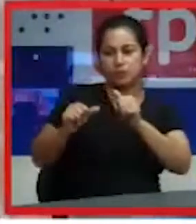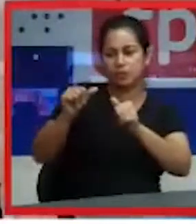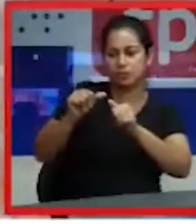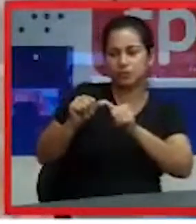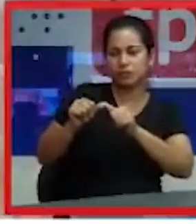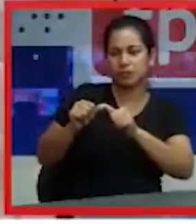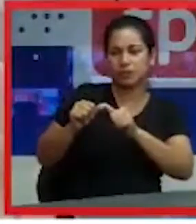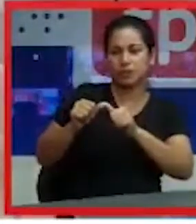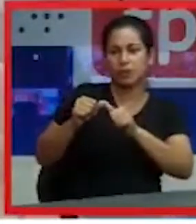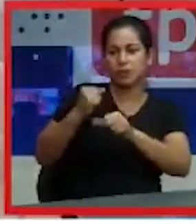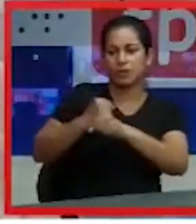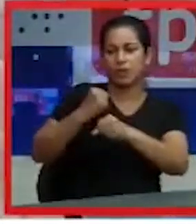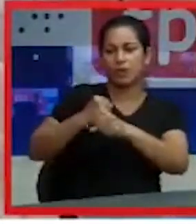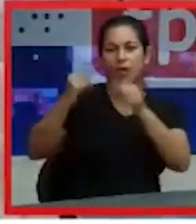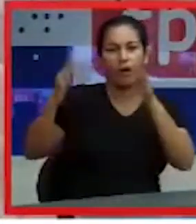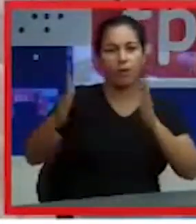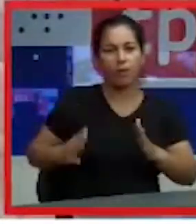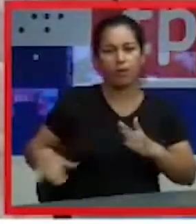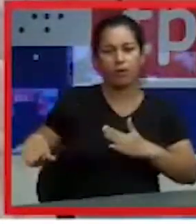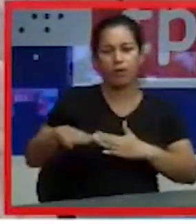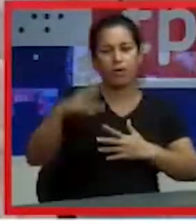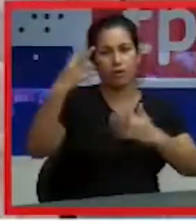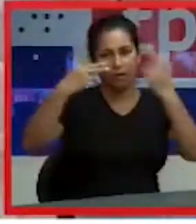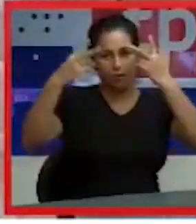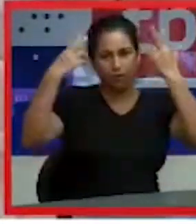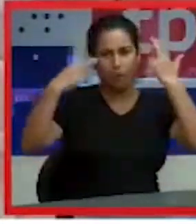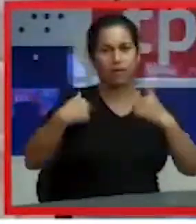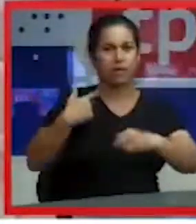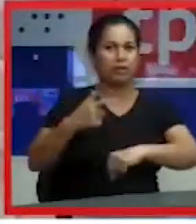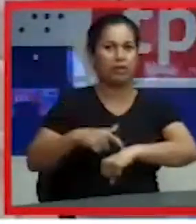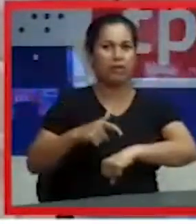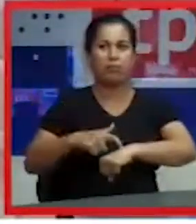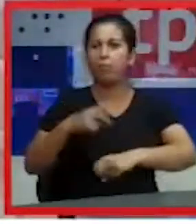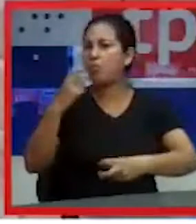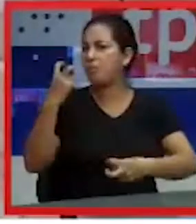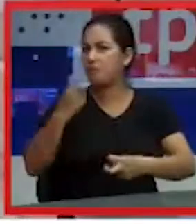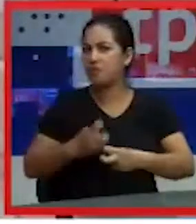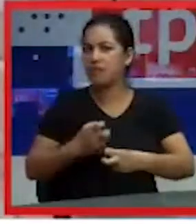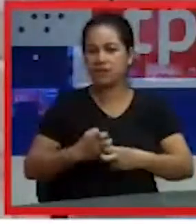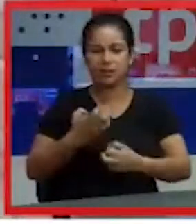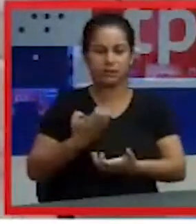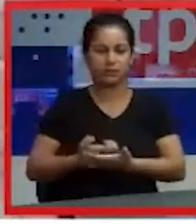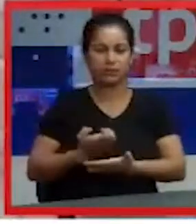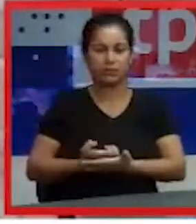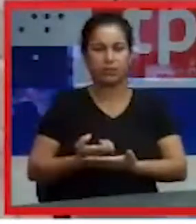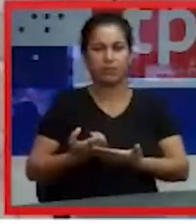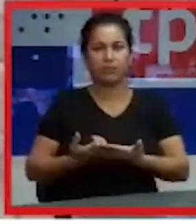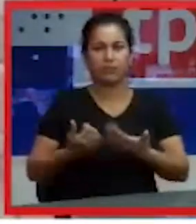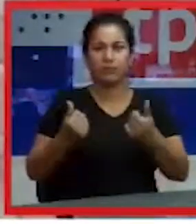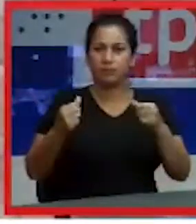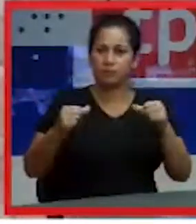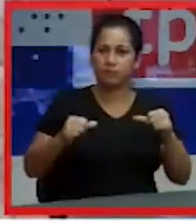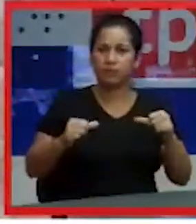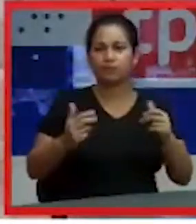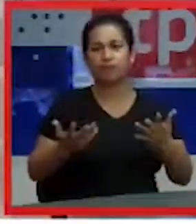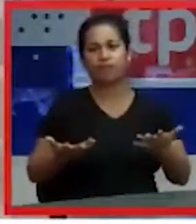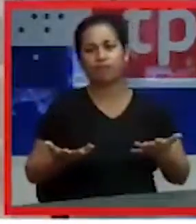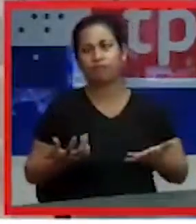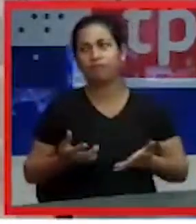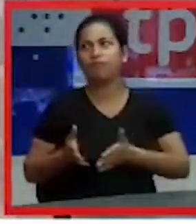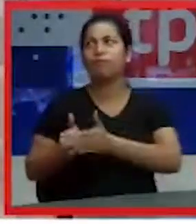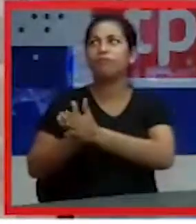porque nuestras sociedades están pasando momentos críticos económicamente, ¿no? Y estamos pidiendo, no solamente aquí